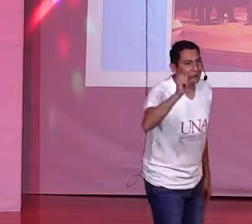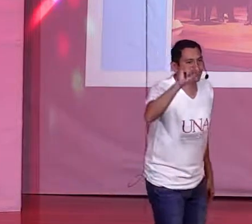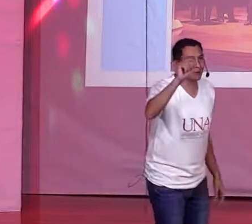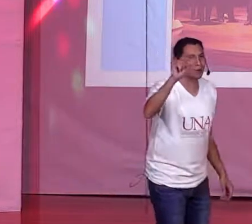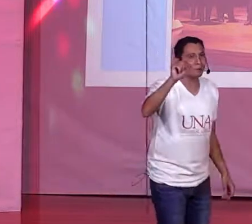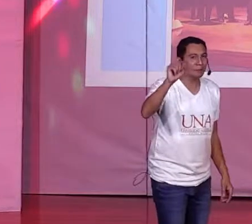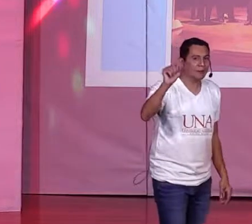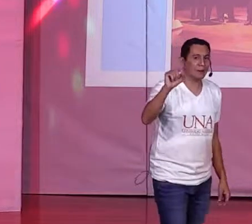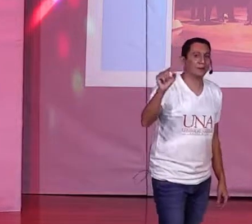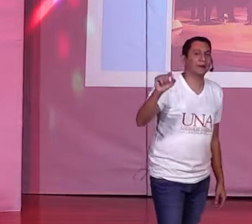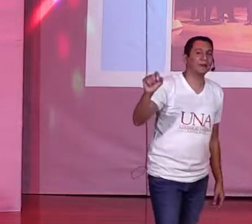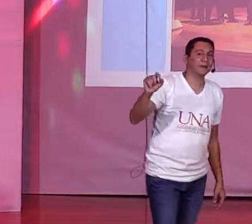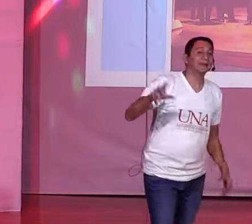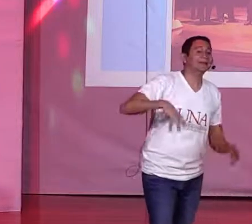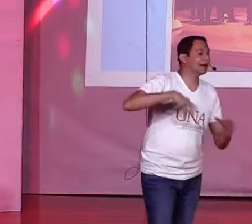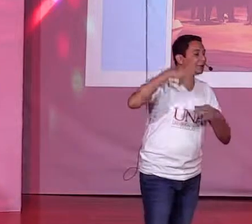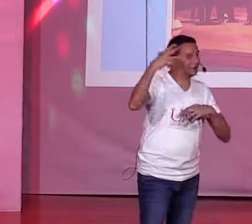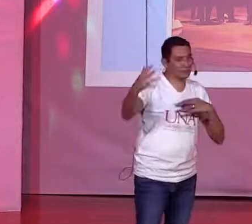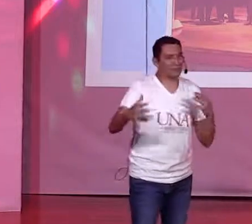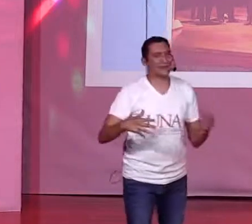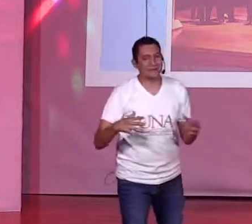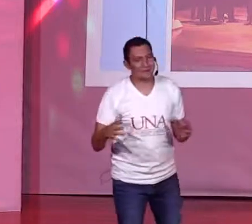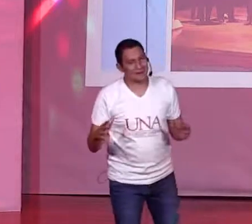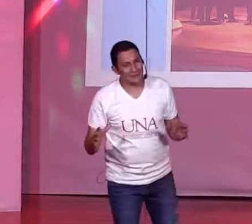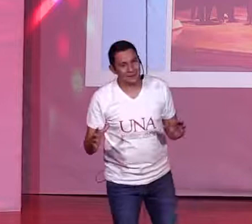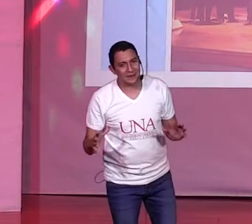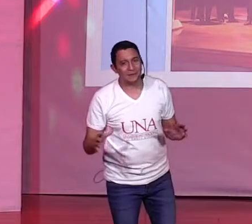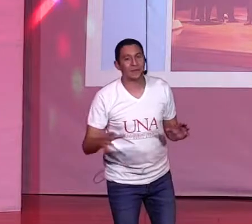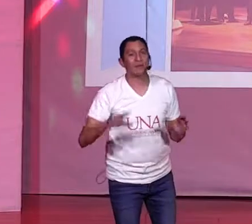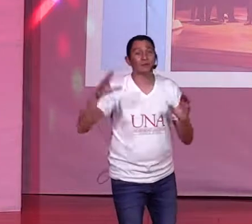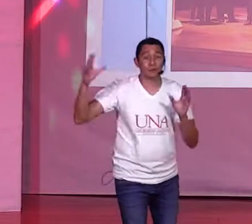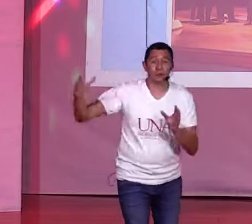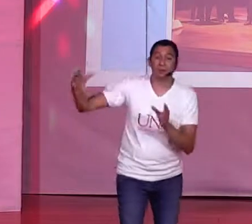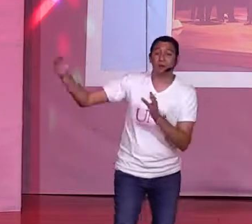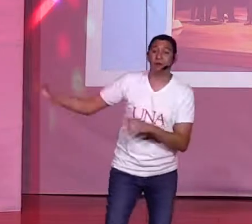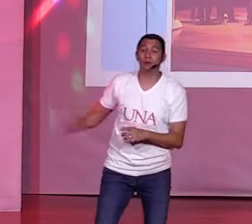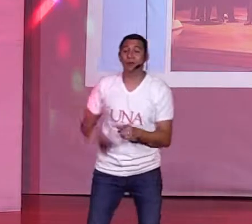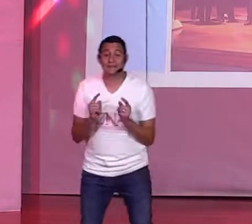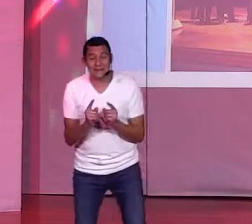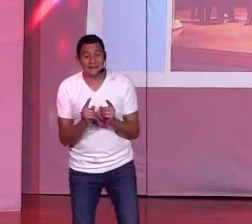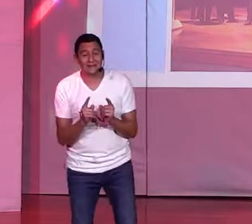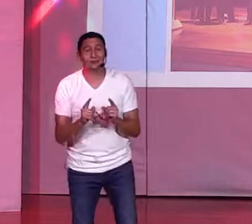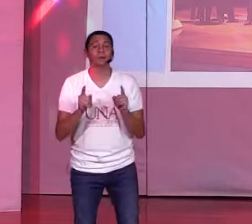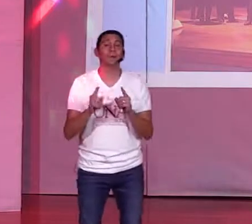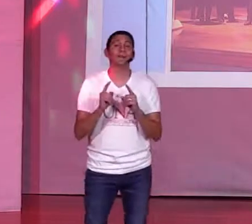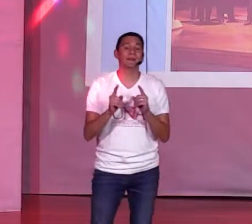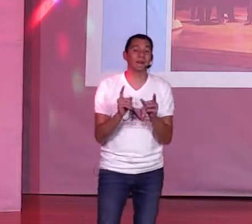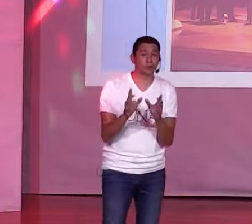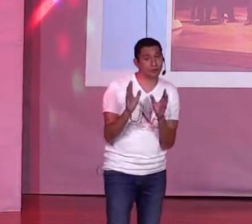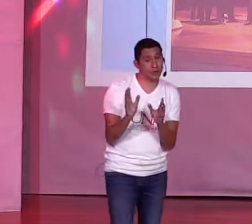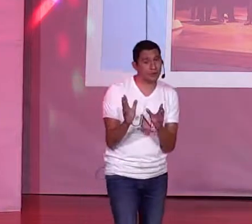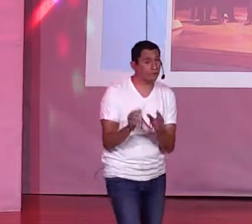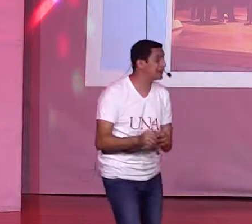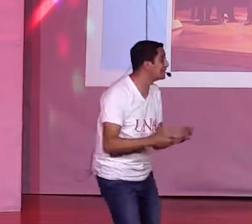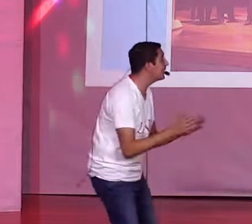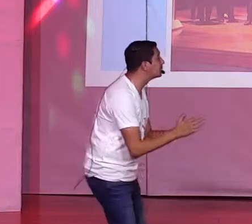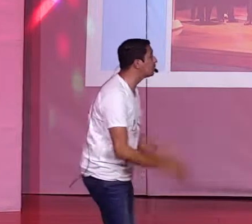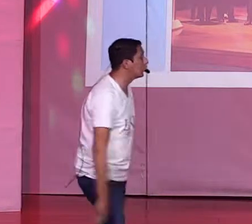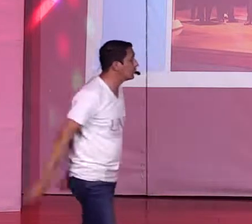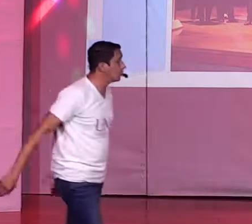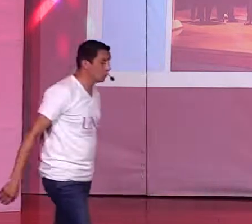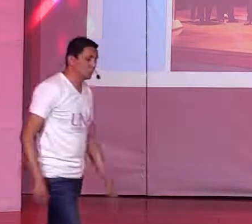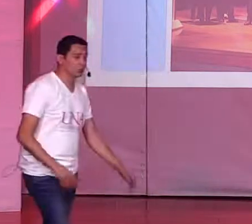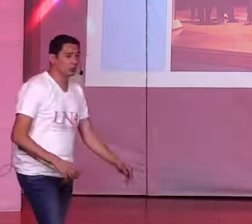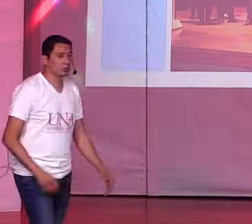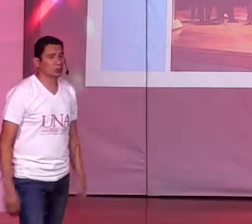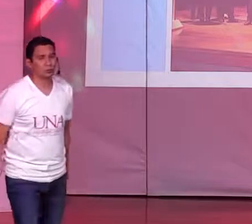En cada página. Así que, por favor, apúntela por ahí. Ya no les vamos a decir más, ¿verdad? Porque los próximos videos ustedes tienen que estar sumamente atentos porque hay una frase. Marito.